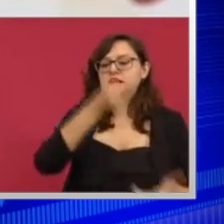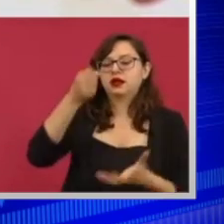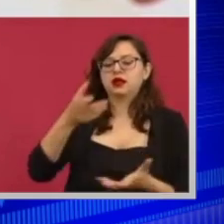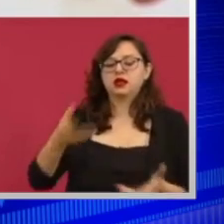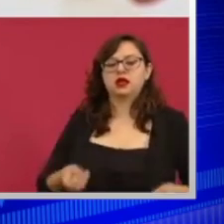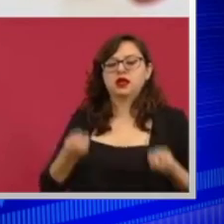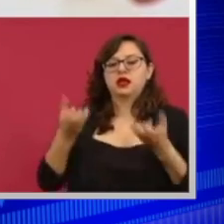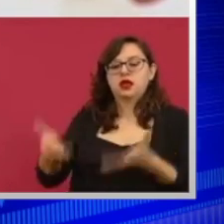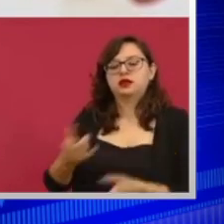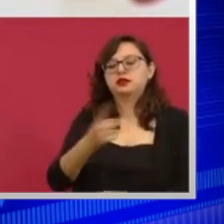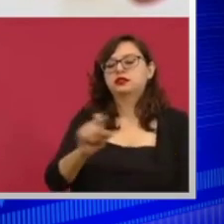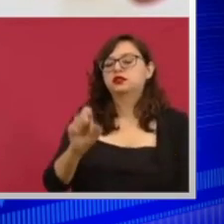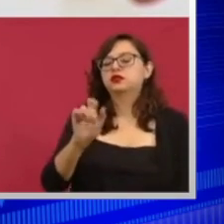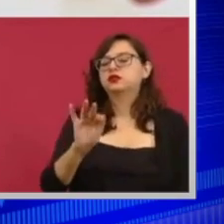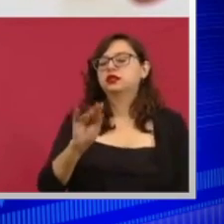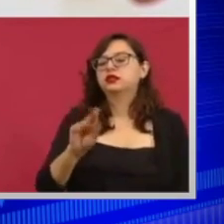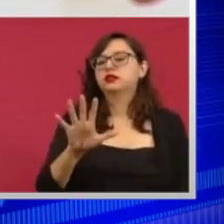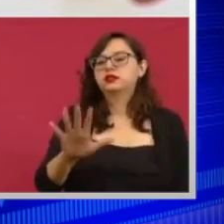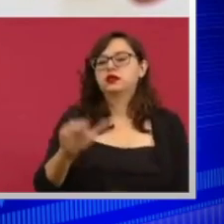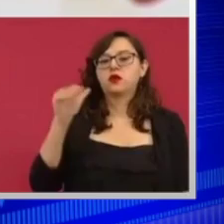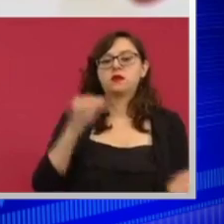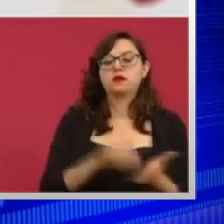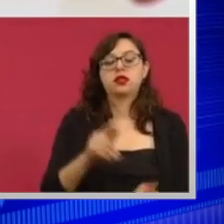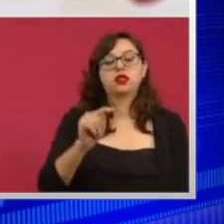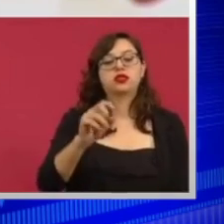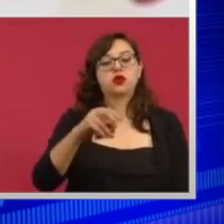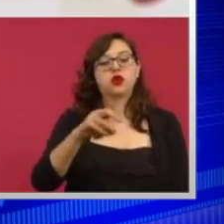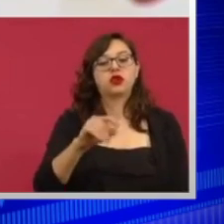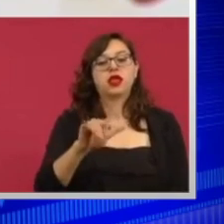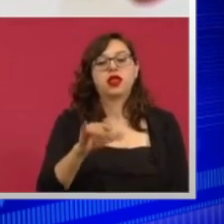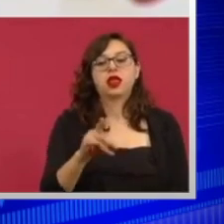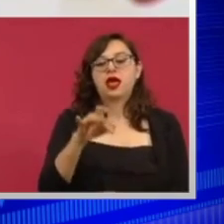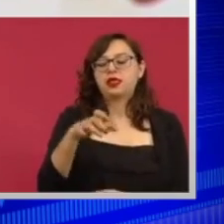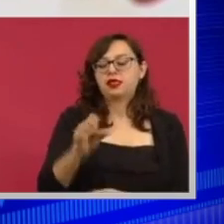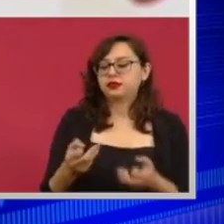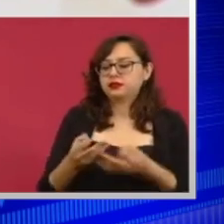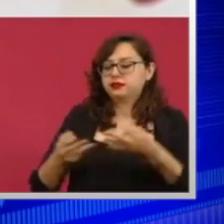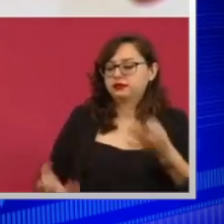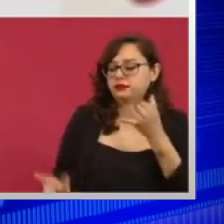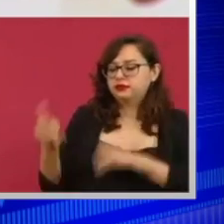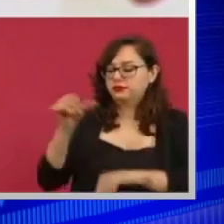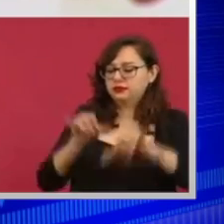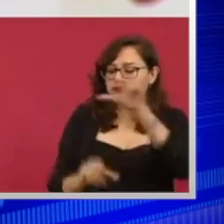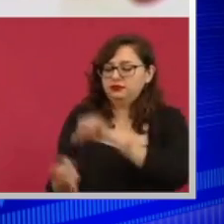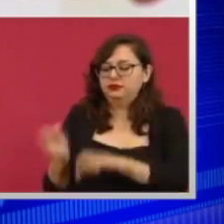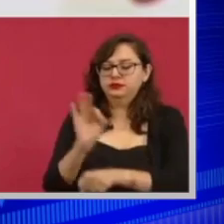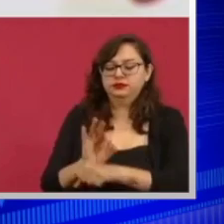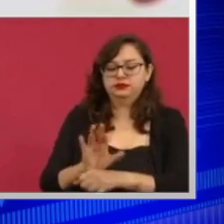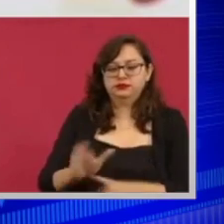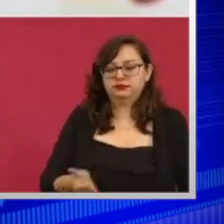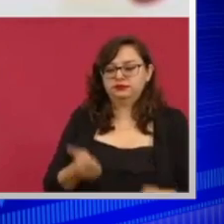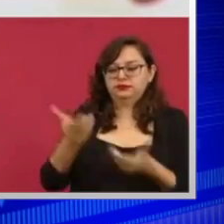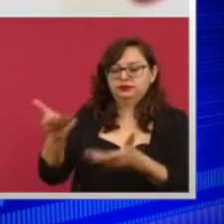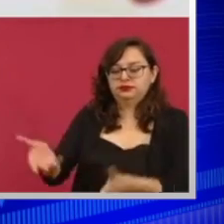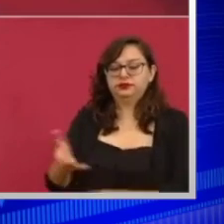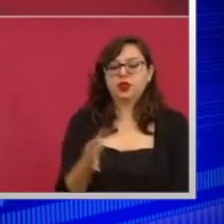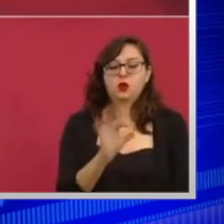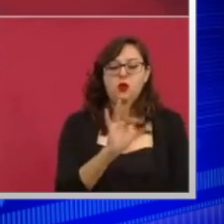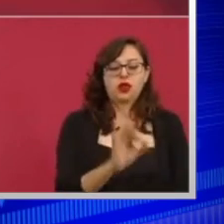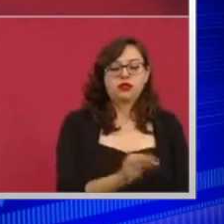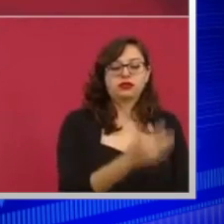toneladas de fertilizantes de los cuales el 45 por ciento fue producción nacional y el